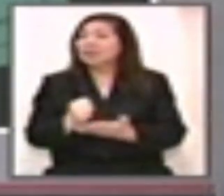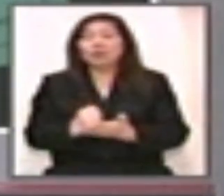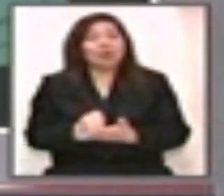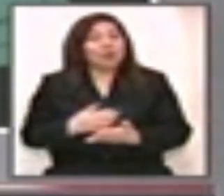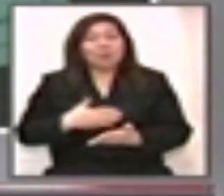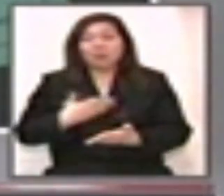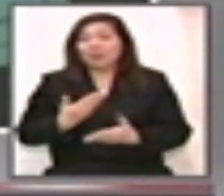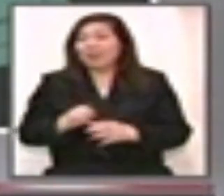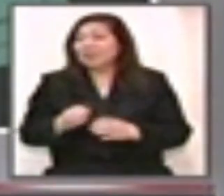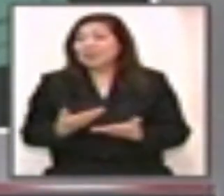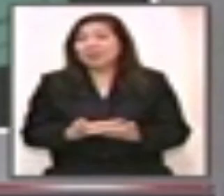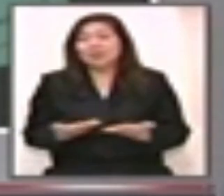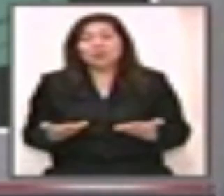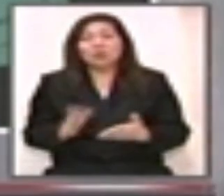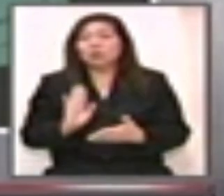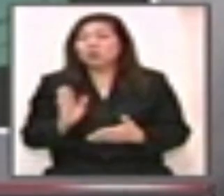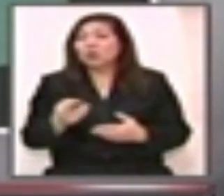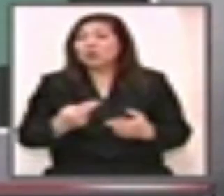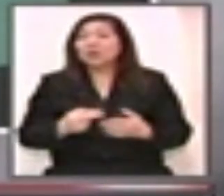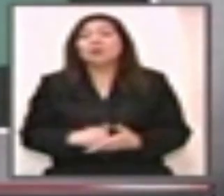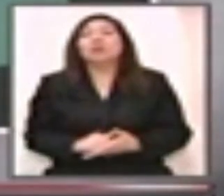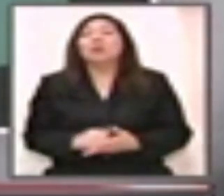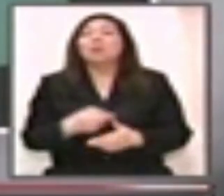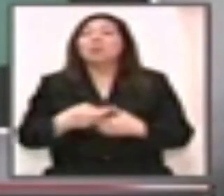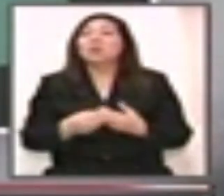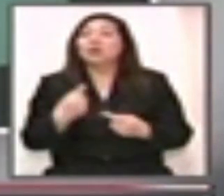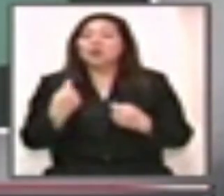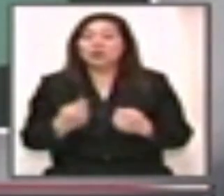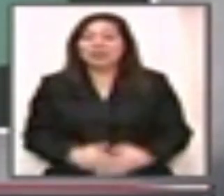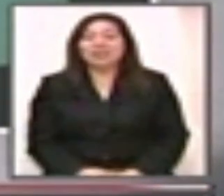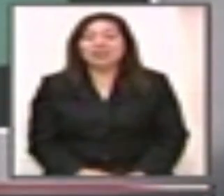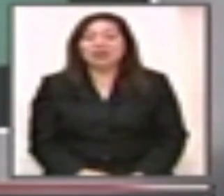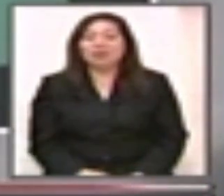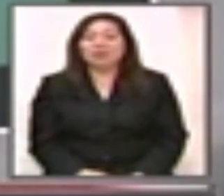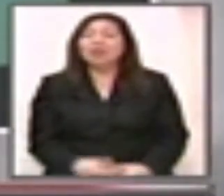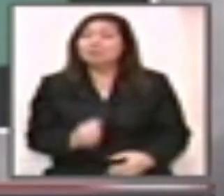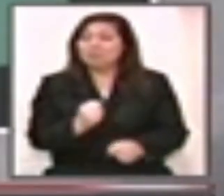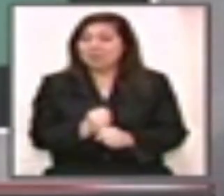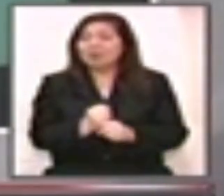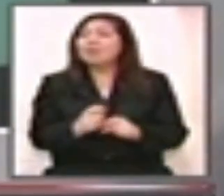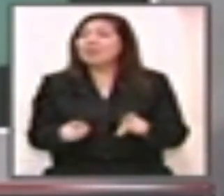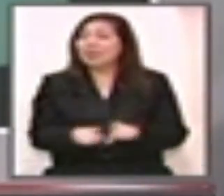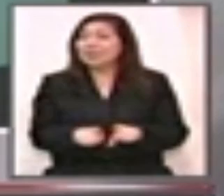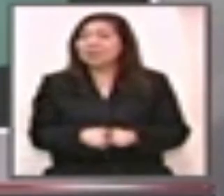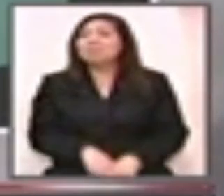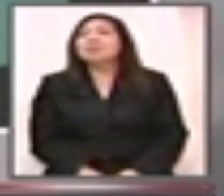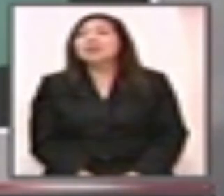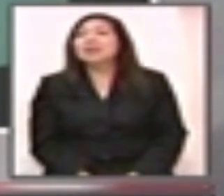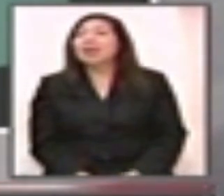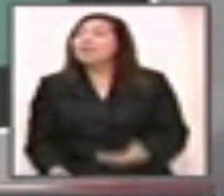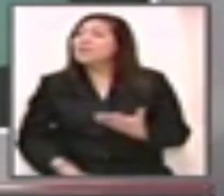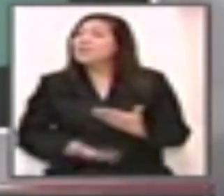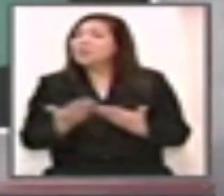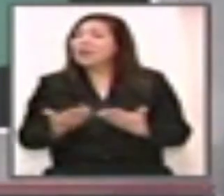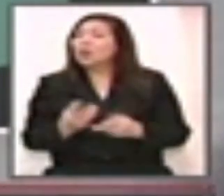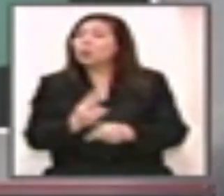no podrían haber hecho de su recurso un producto turístico. Hemos trabajado también en lo que es la